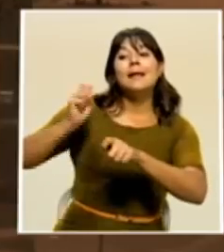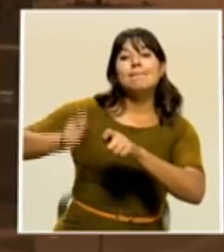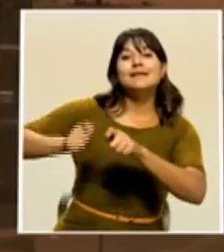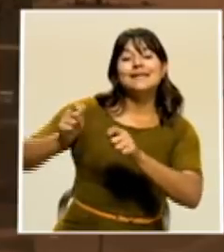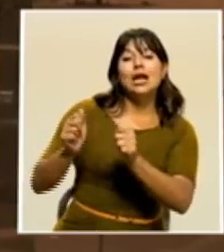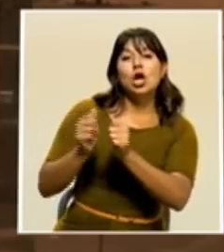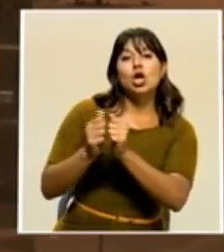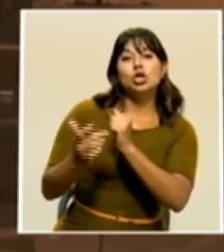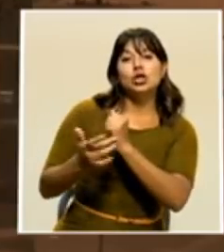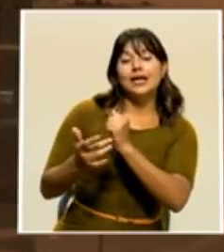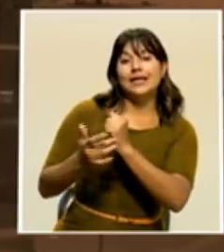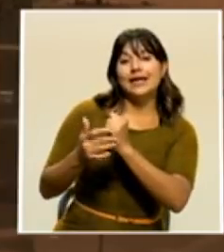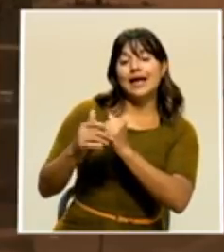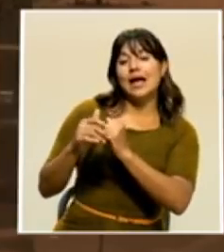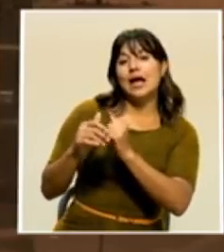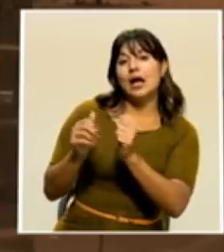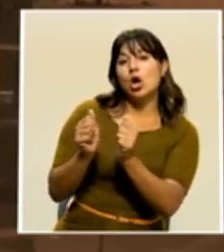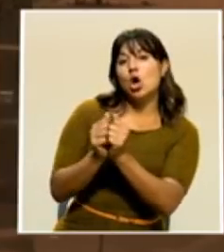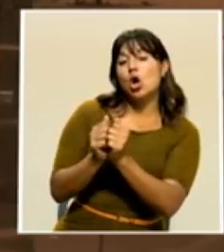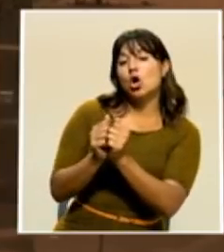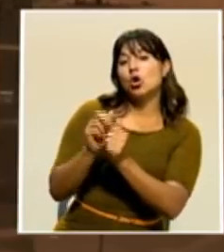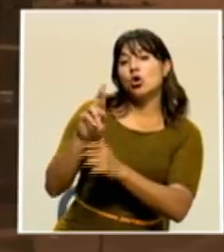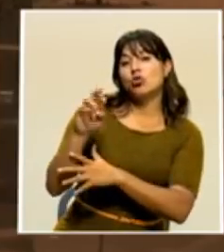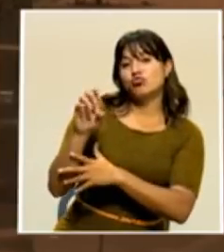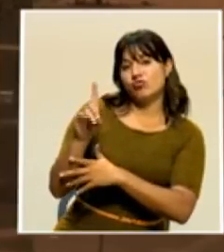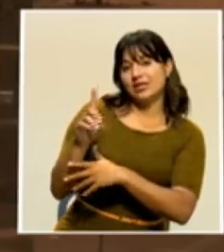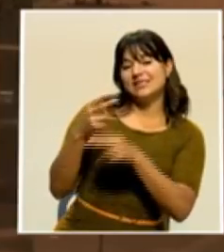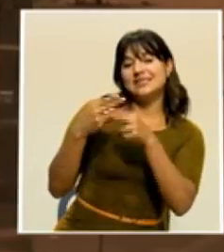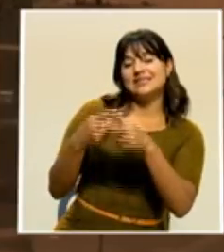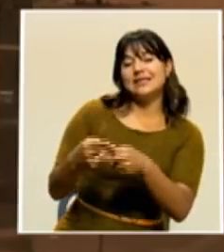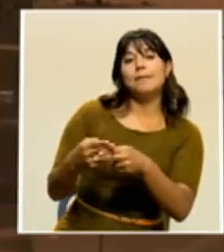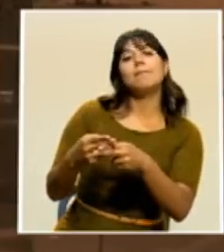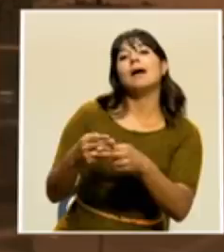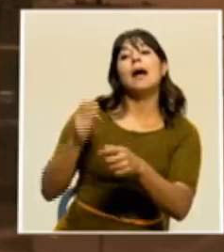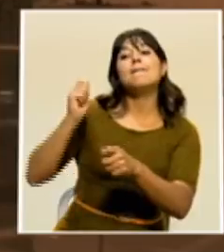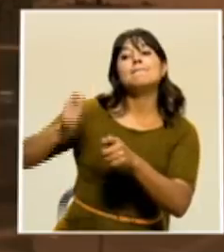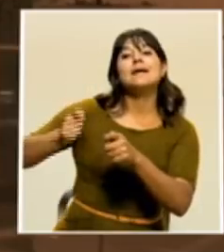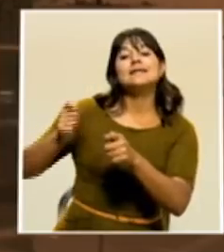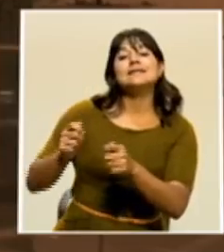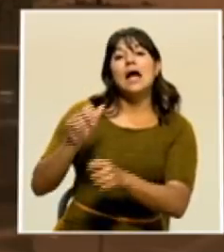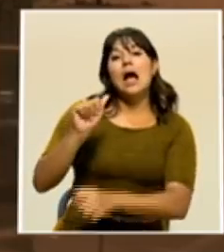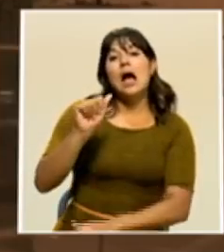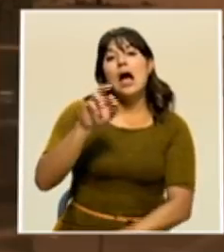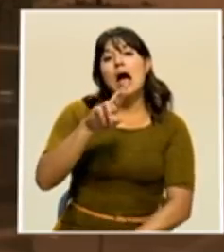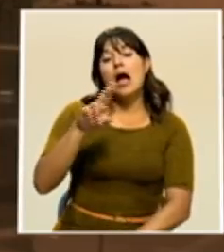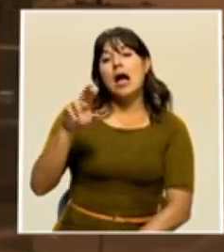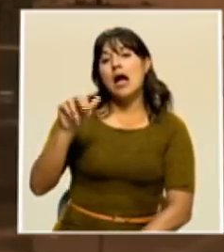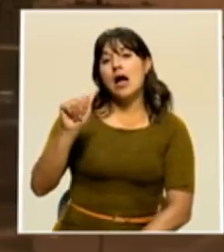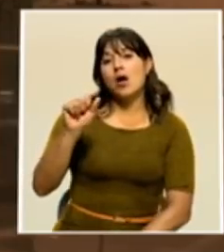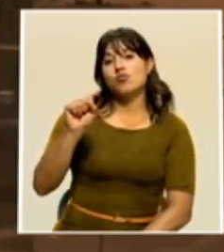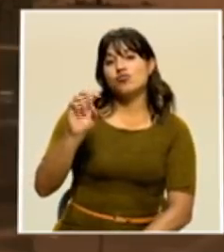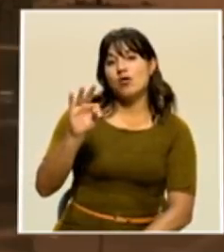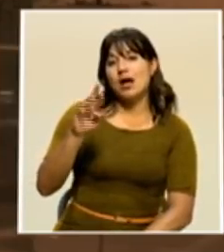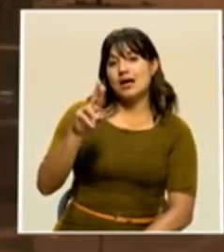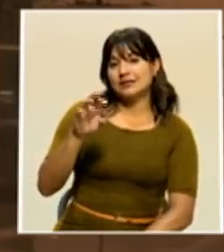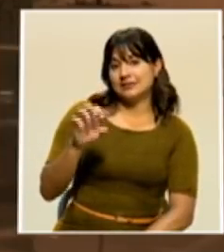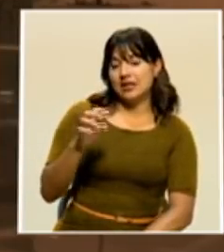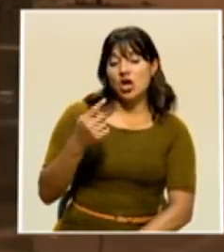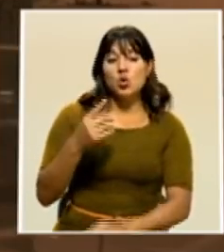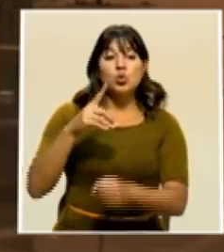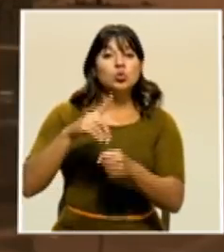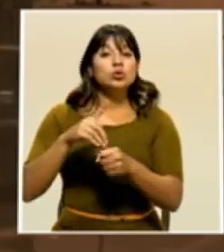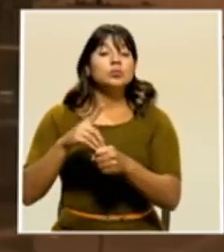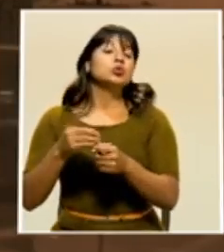molestó al diputado proponente Melvin Núñez, quien habló de resellar esta ley. Sin embargo, algunos